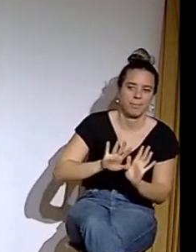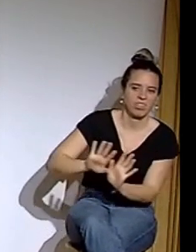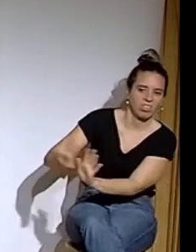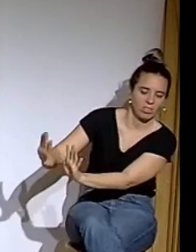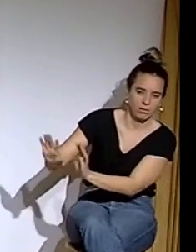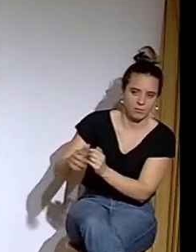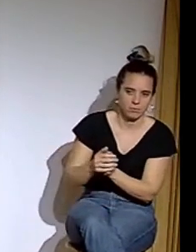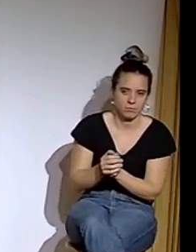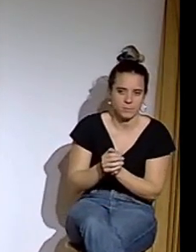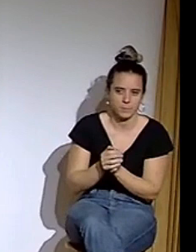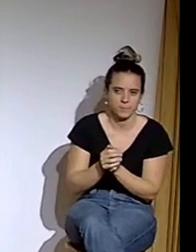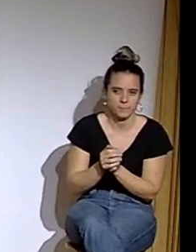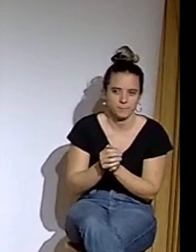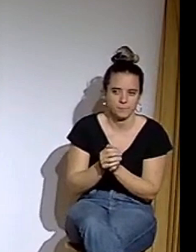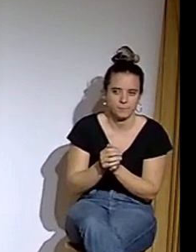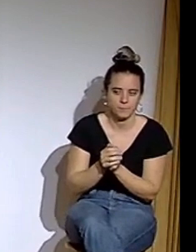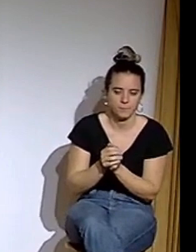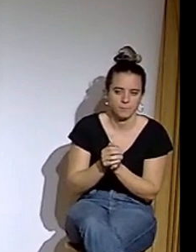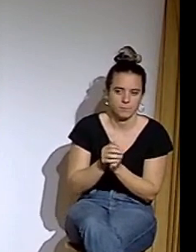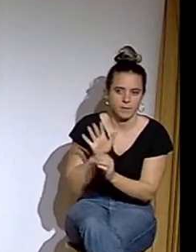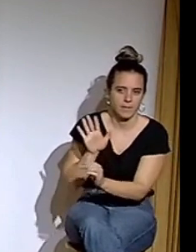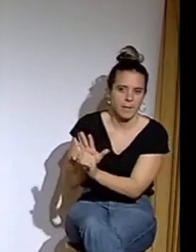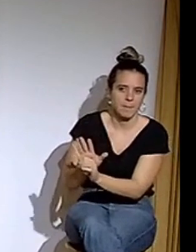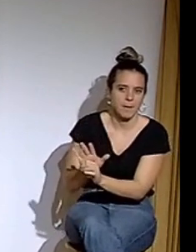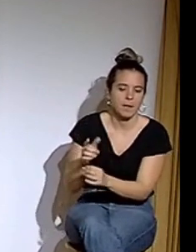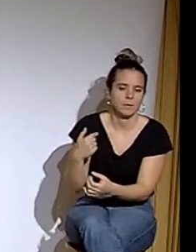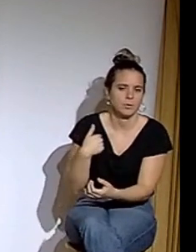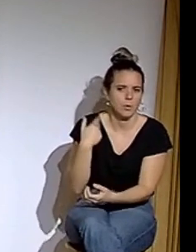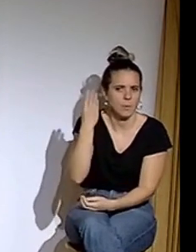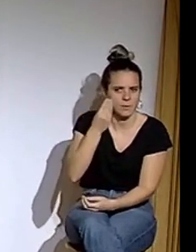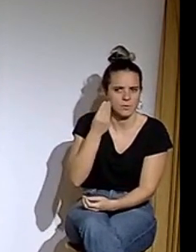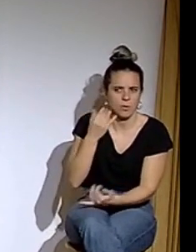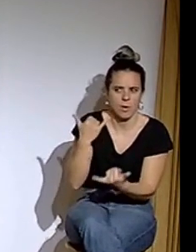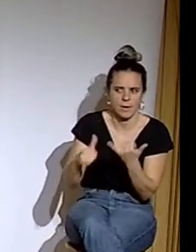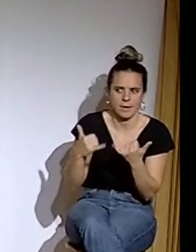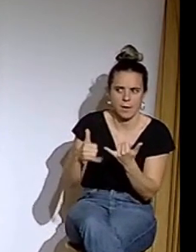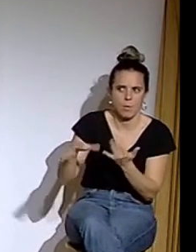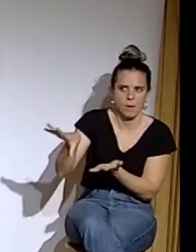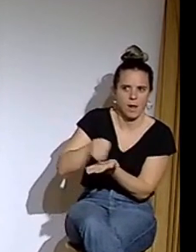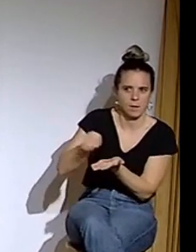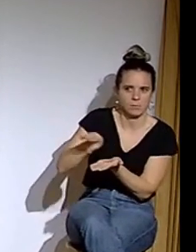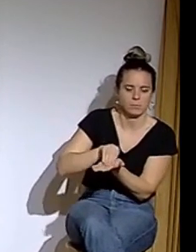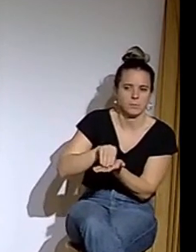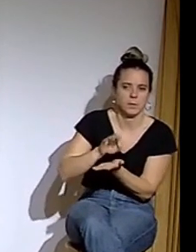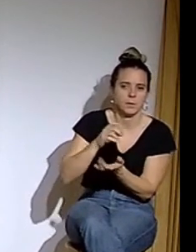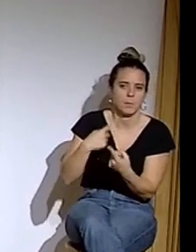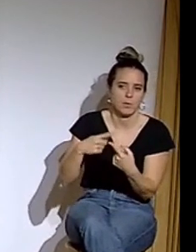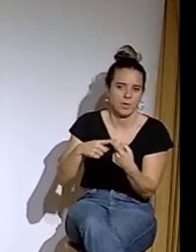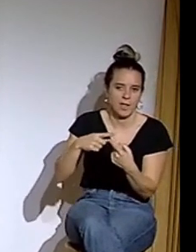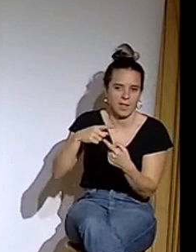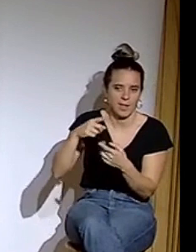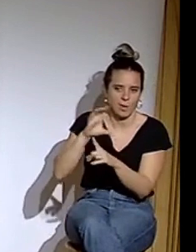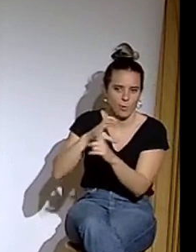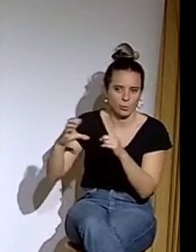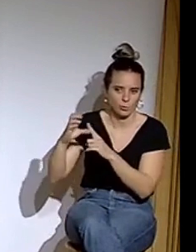se hace peor y yo creo que eso es parte que hay que recuperar porque también con legado cultural importante